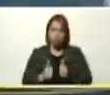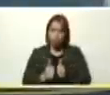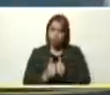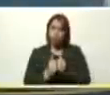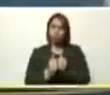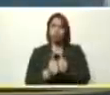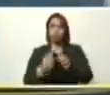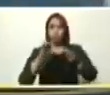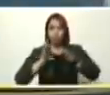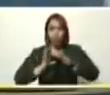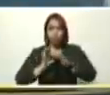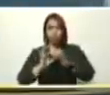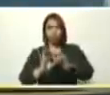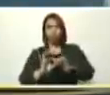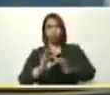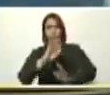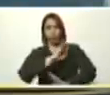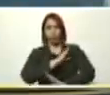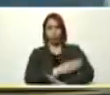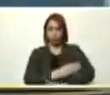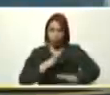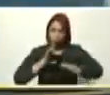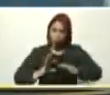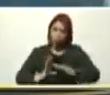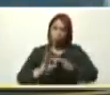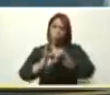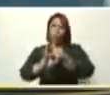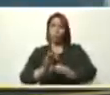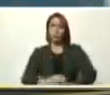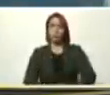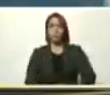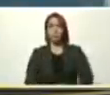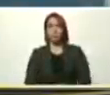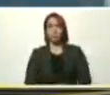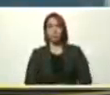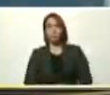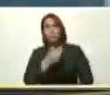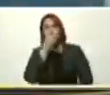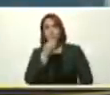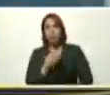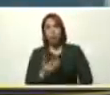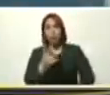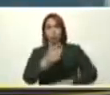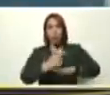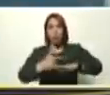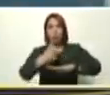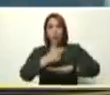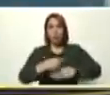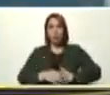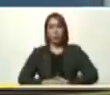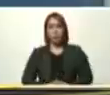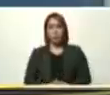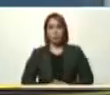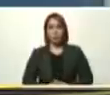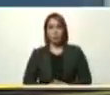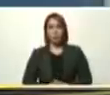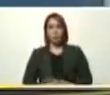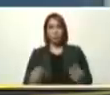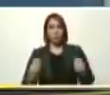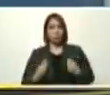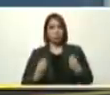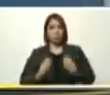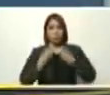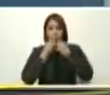armónica, poderosamente armónica, en el buen gobierno, en el vivir viviendo,